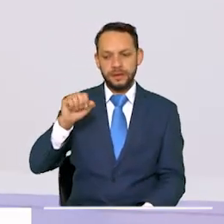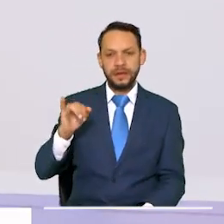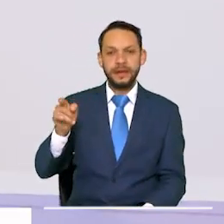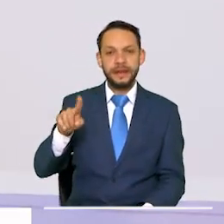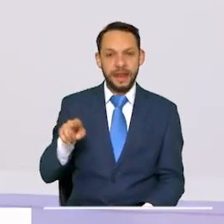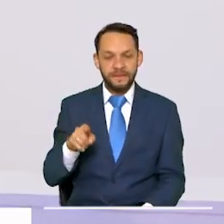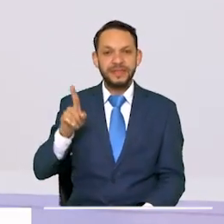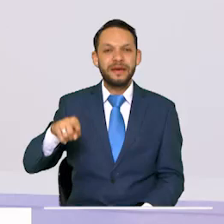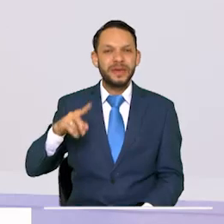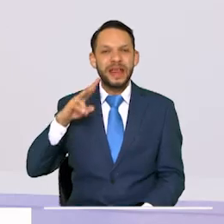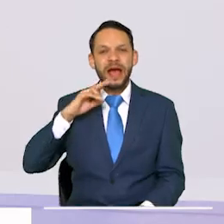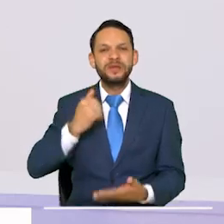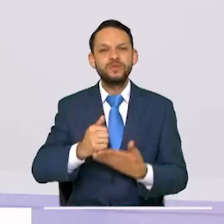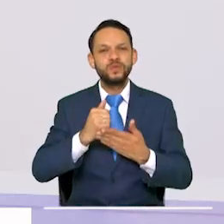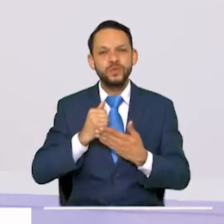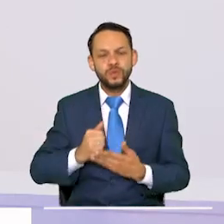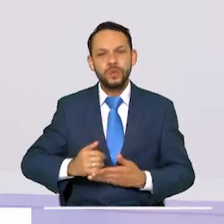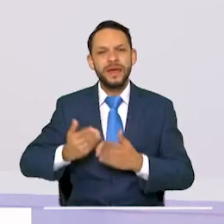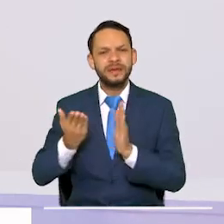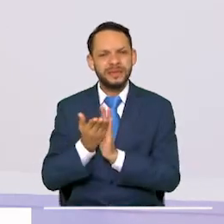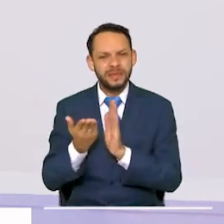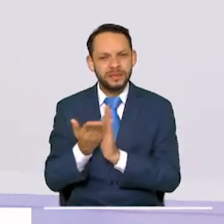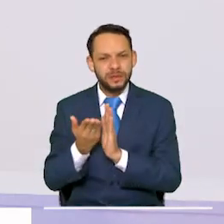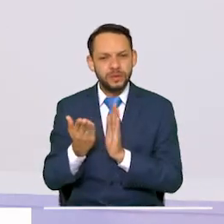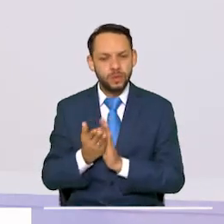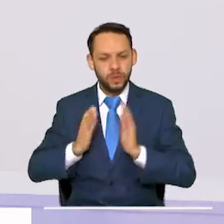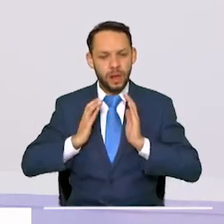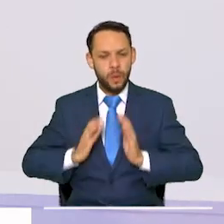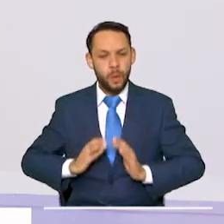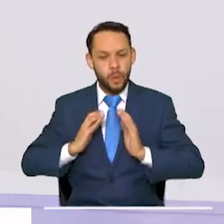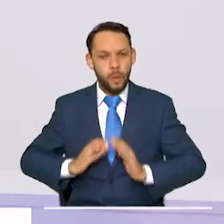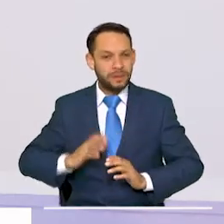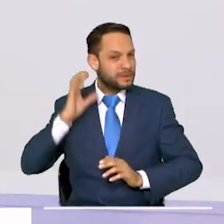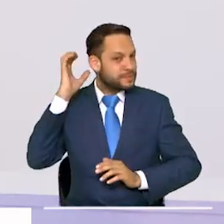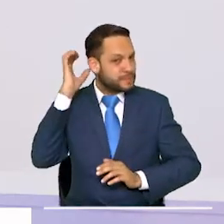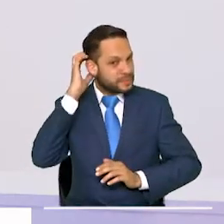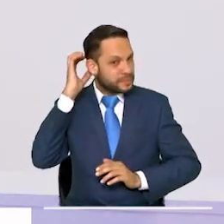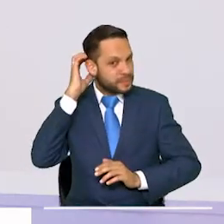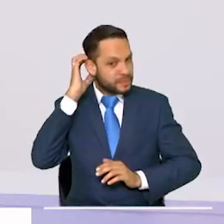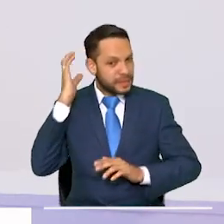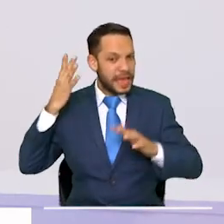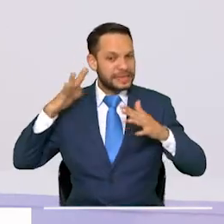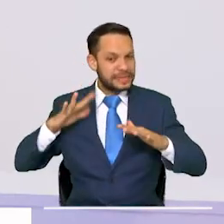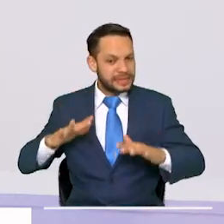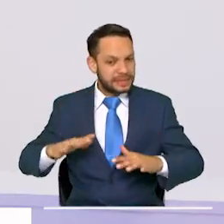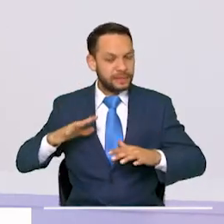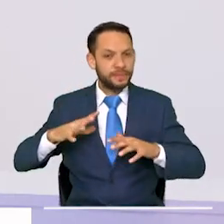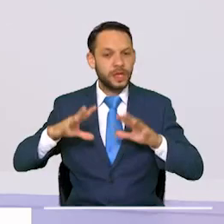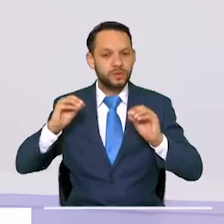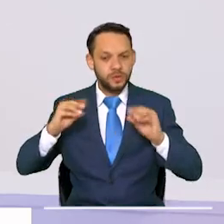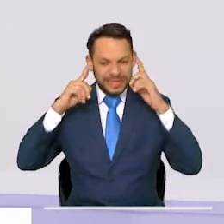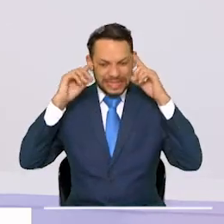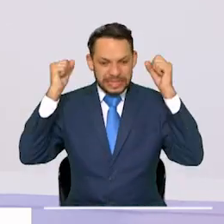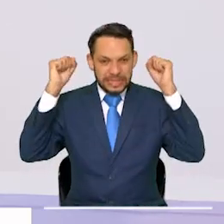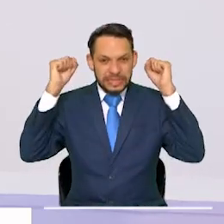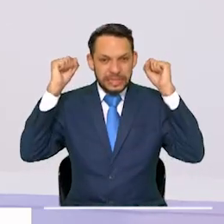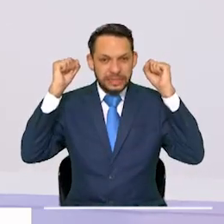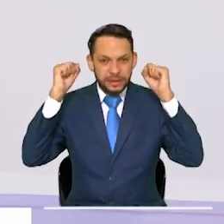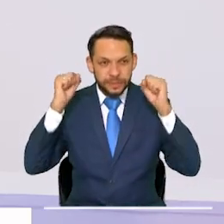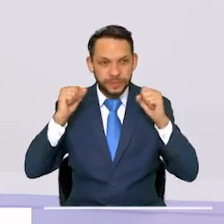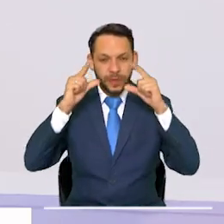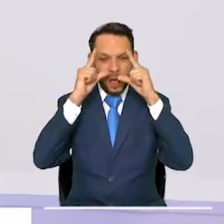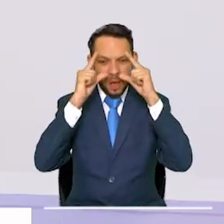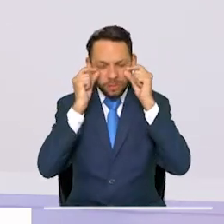también dependiendo de la concentración del THC también tiene indicaciones muy específicas, sirve para problemas de ansiedad, de insomnio,